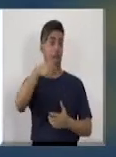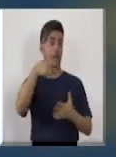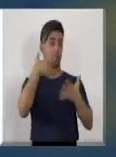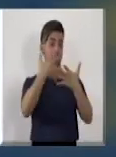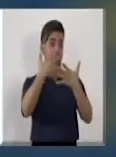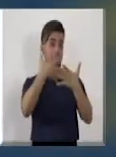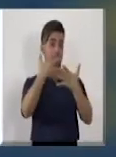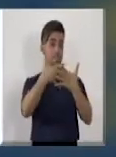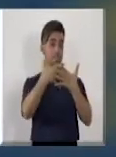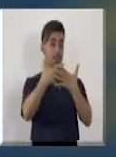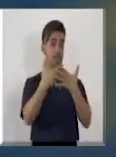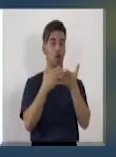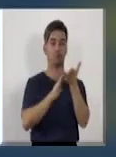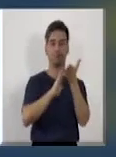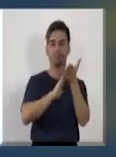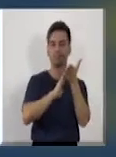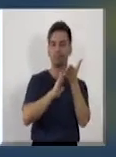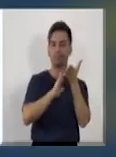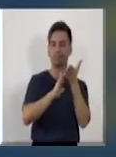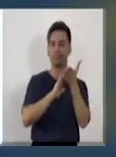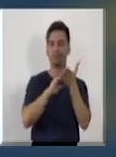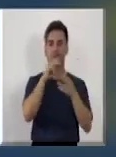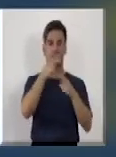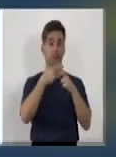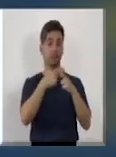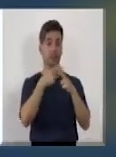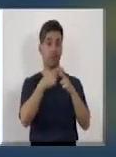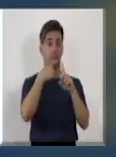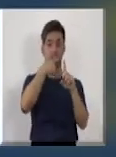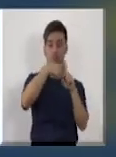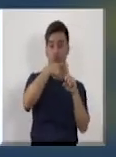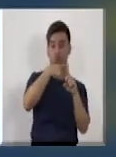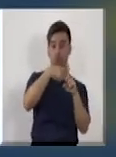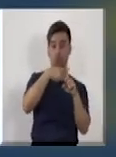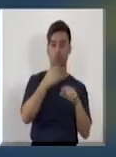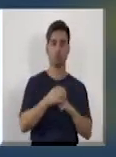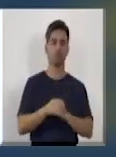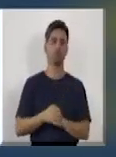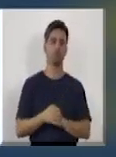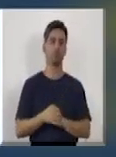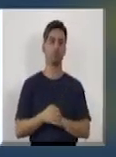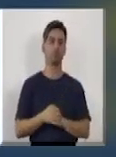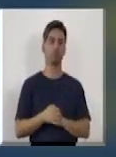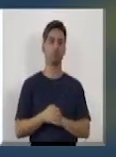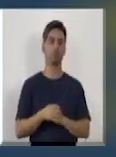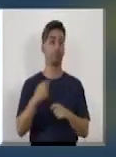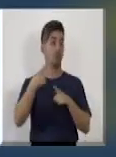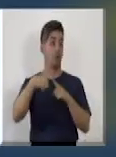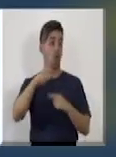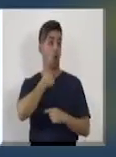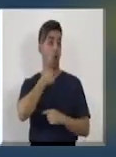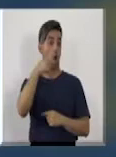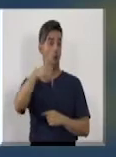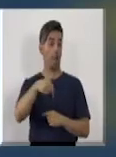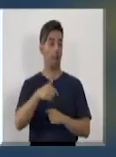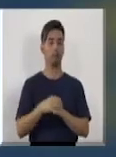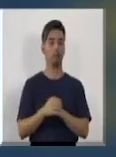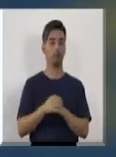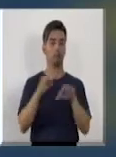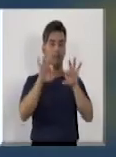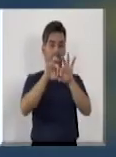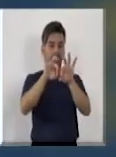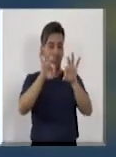se le llamó positiva. La electricidad que adquiere la ebonita al ser frotada con la piel se le